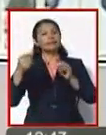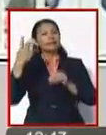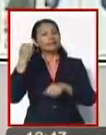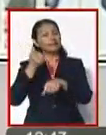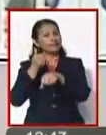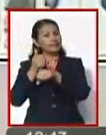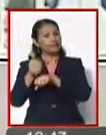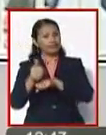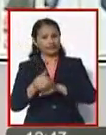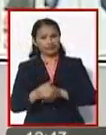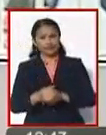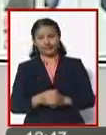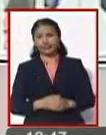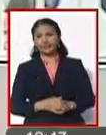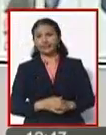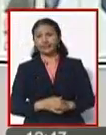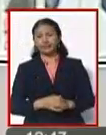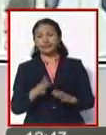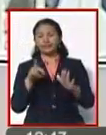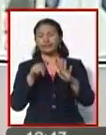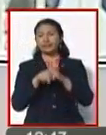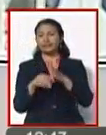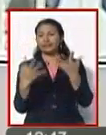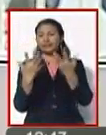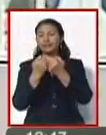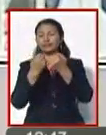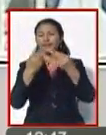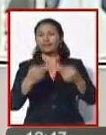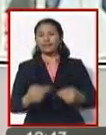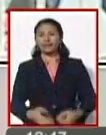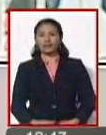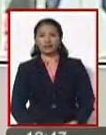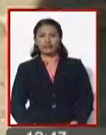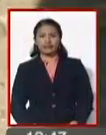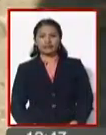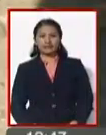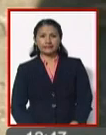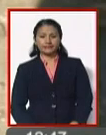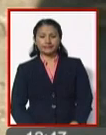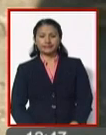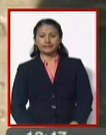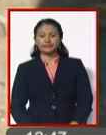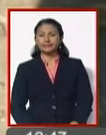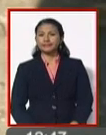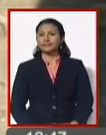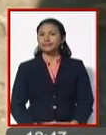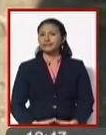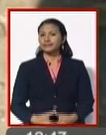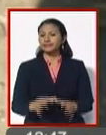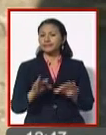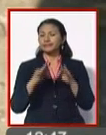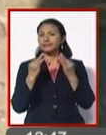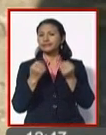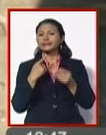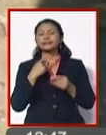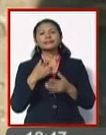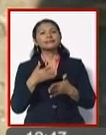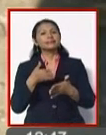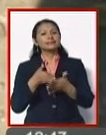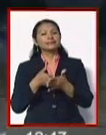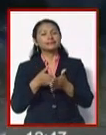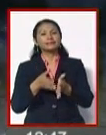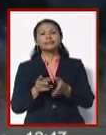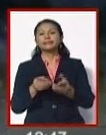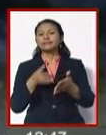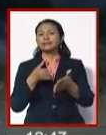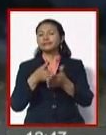cautelar por el delito de homicidio en accidente de tránsito. Familiares de la víctima presentaron un desistimiento a la demanda